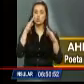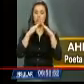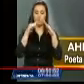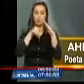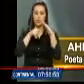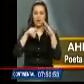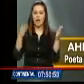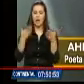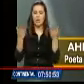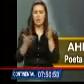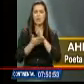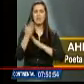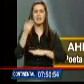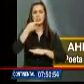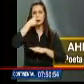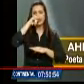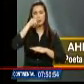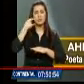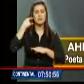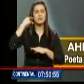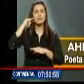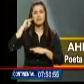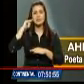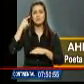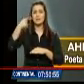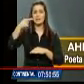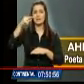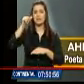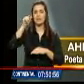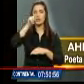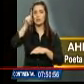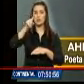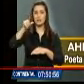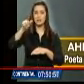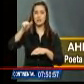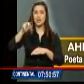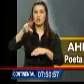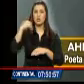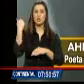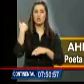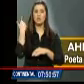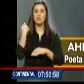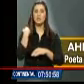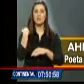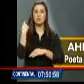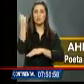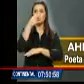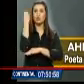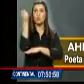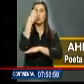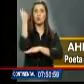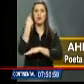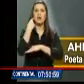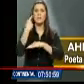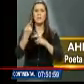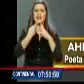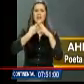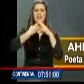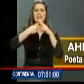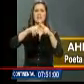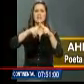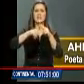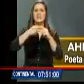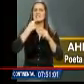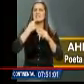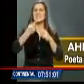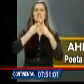donde pueden ir los niños y las niñas. Gaza no tiene una sirena única para avisar el comienzo de